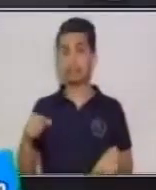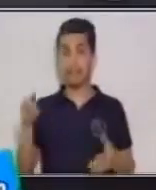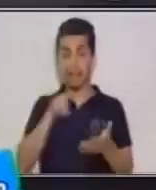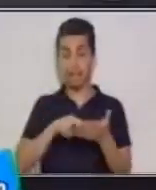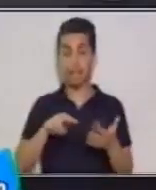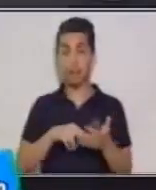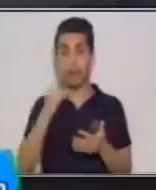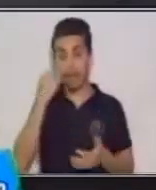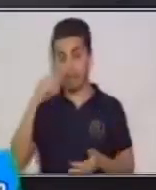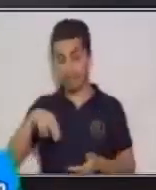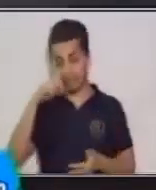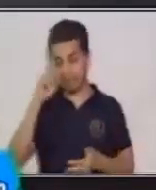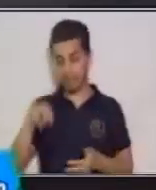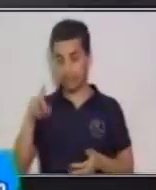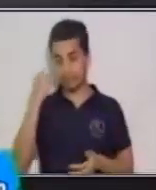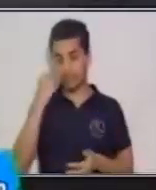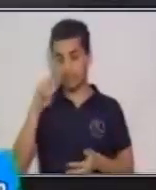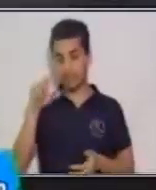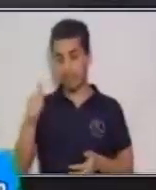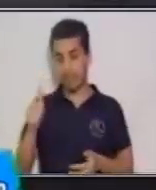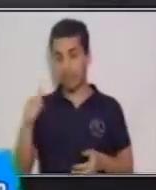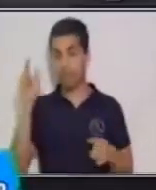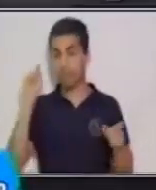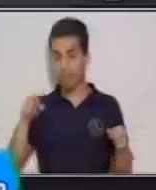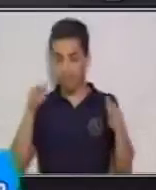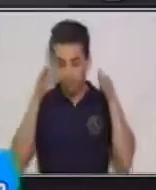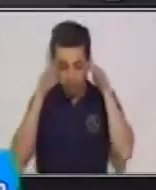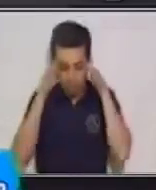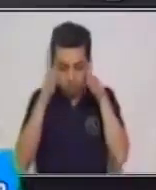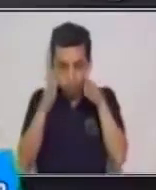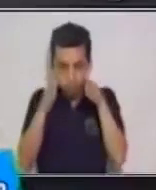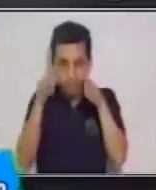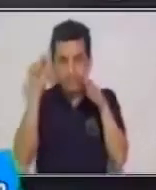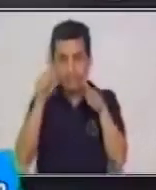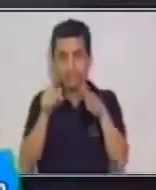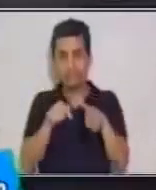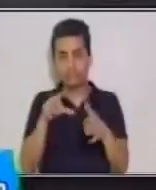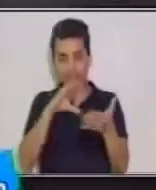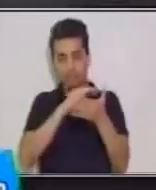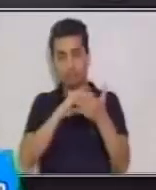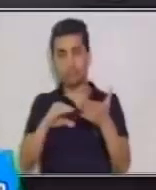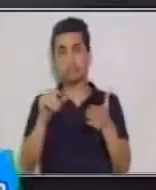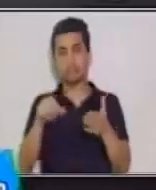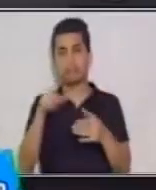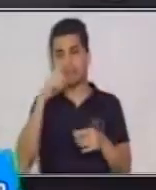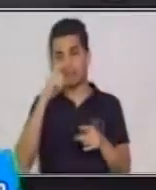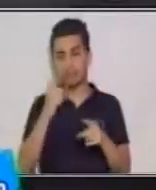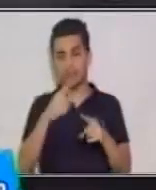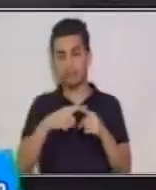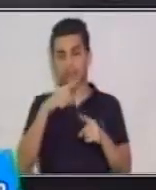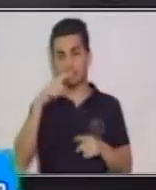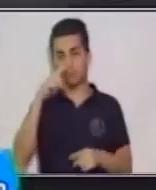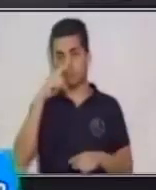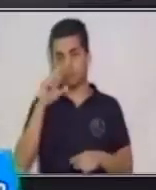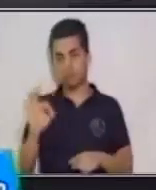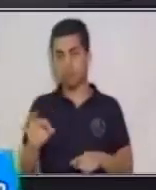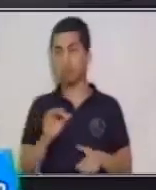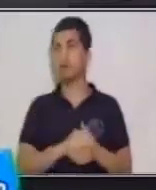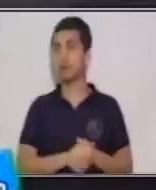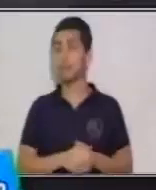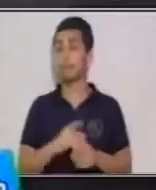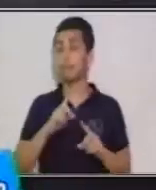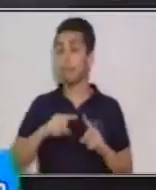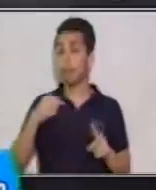intensiva, mi concentración va a estar fijada en ese contenido. Y no solo en eso, si yo encuentro